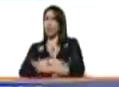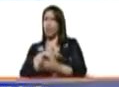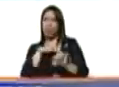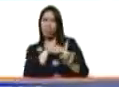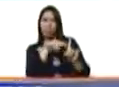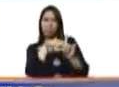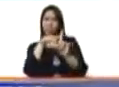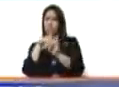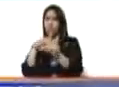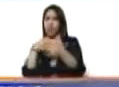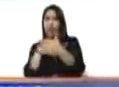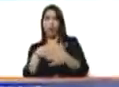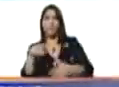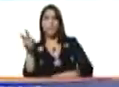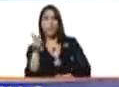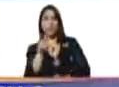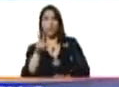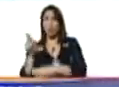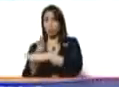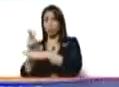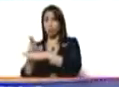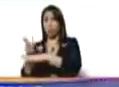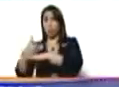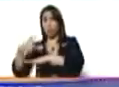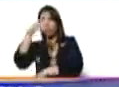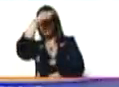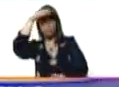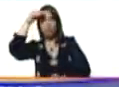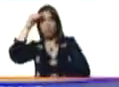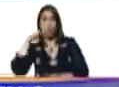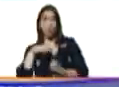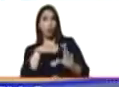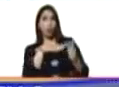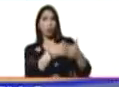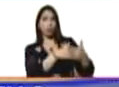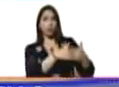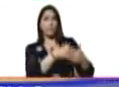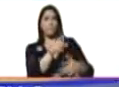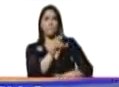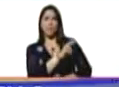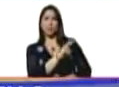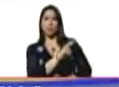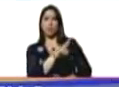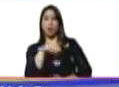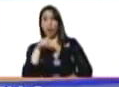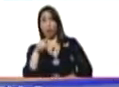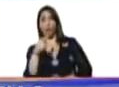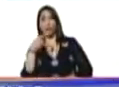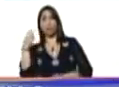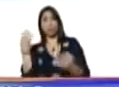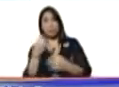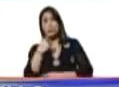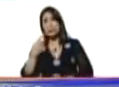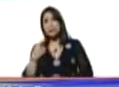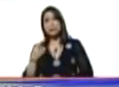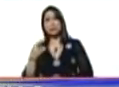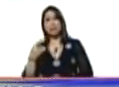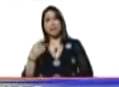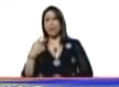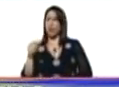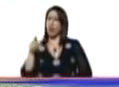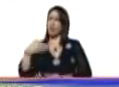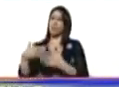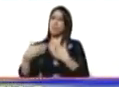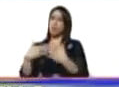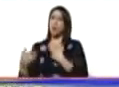utilizada por el gobierno de Donald Trump. Y ahí es donde uno dice, no, en verdad en Estados Unidos no importa quién gobierne, gobiernen los